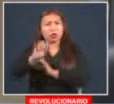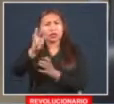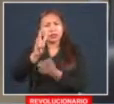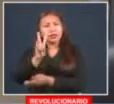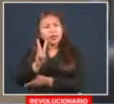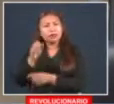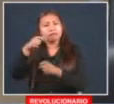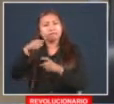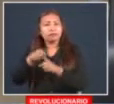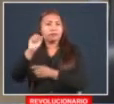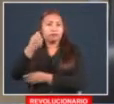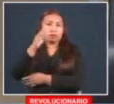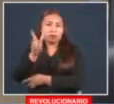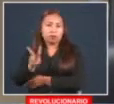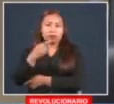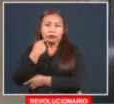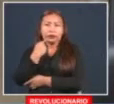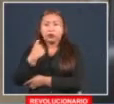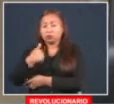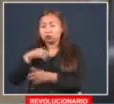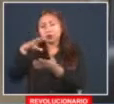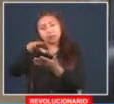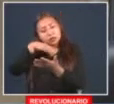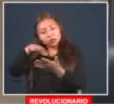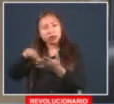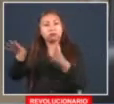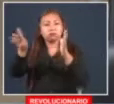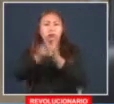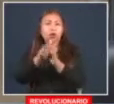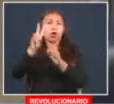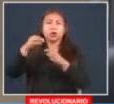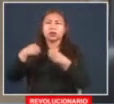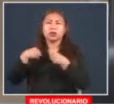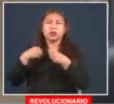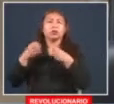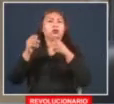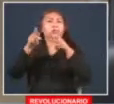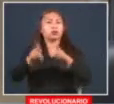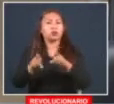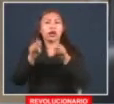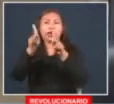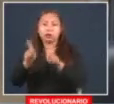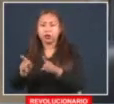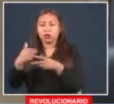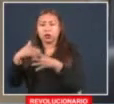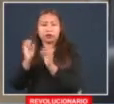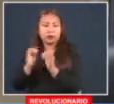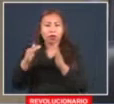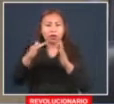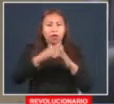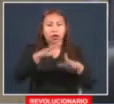universidad que estoy estudiando Derecho, es no darle oportunidad a la gente de casa por cárcel, ni siquiera